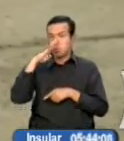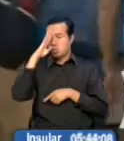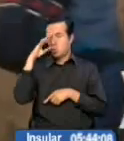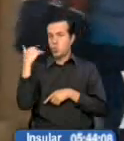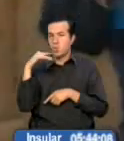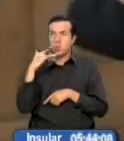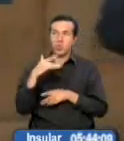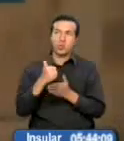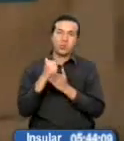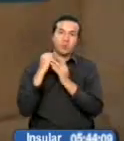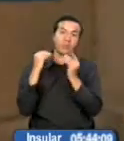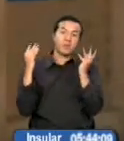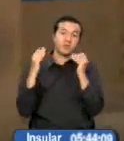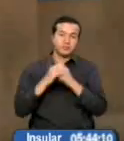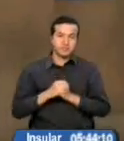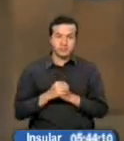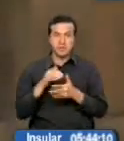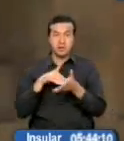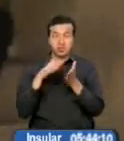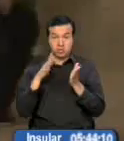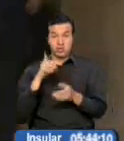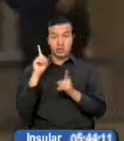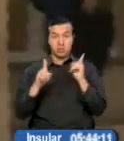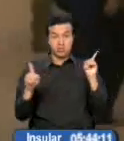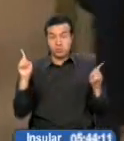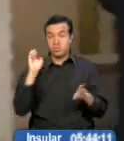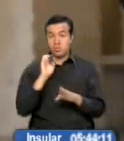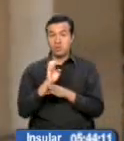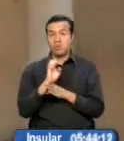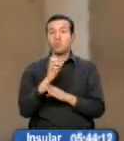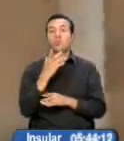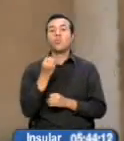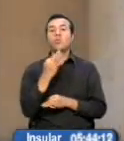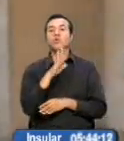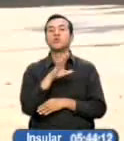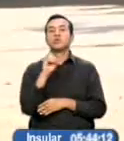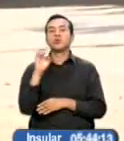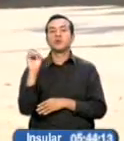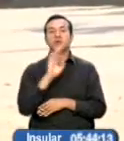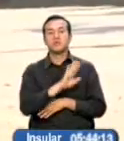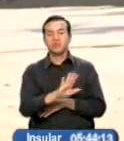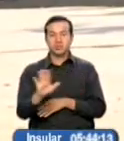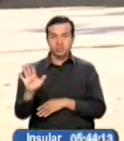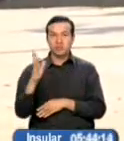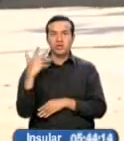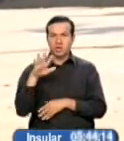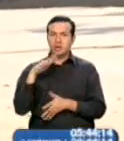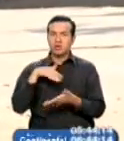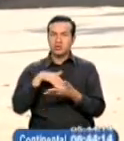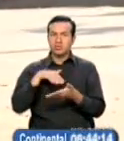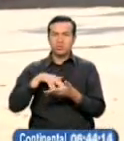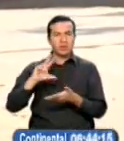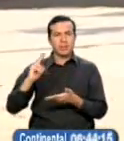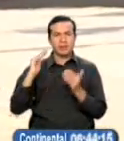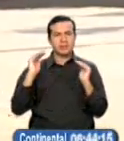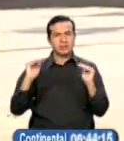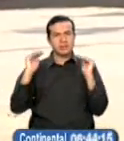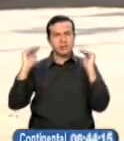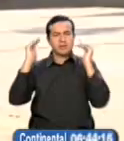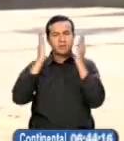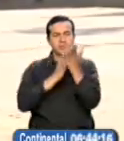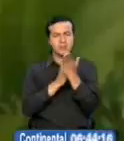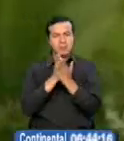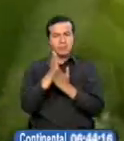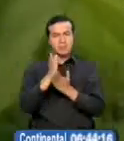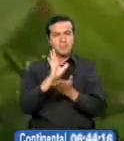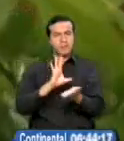una ventaja. Entre los estudiantes hay también ecuatorianos. Actualmente más de 500 compatriotas realizan sus estudios de tercer nivel y especialización en